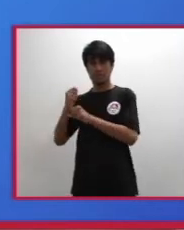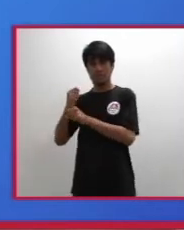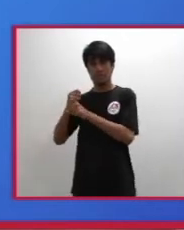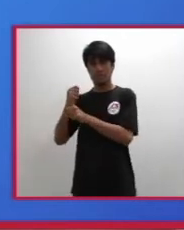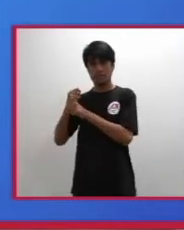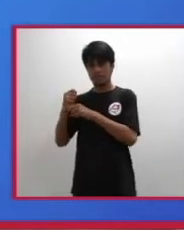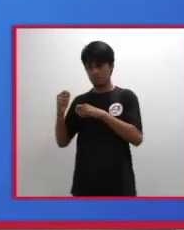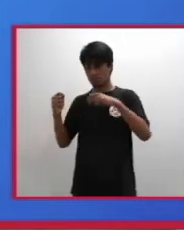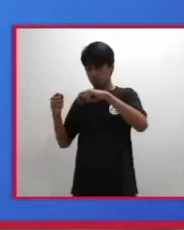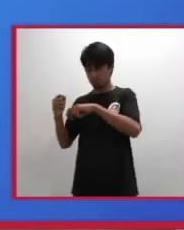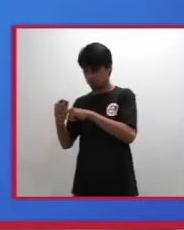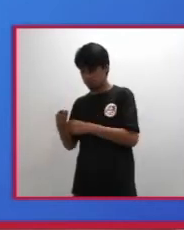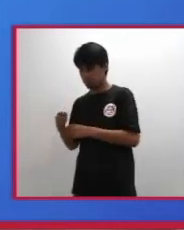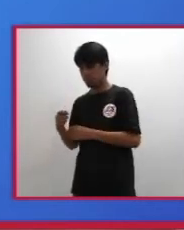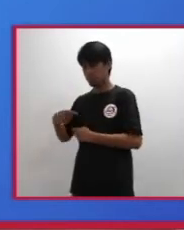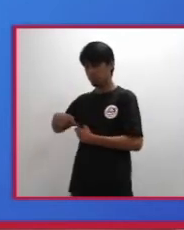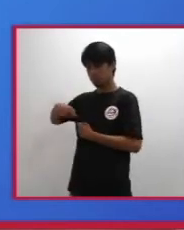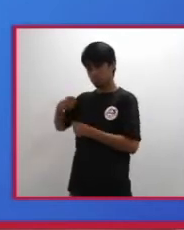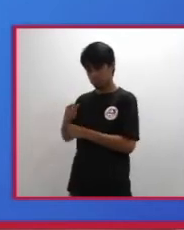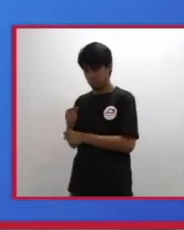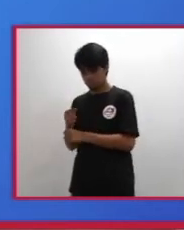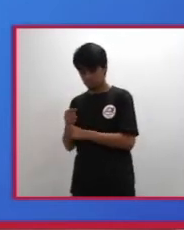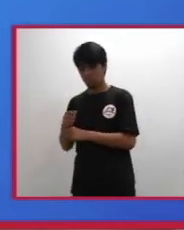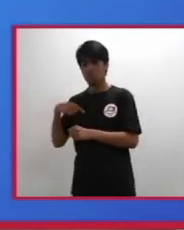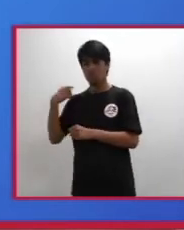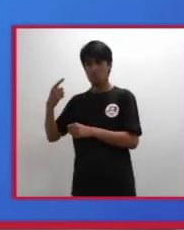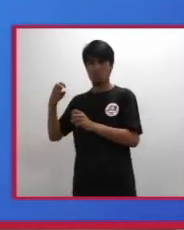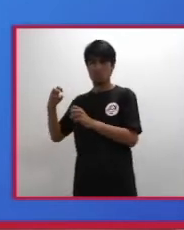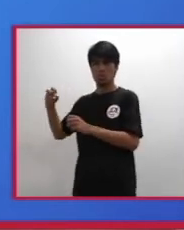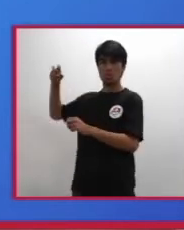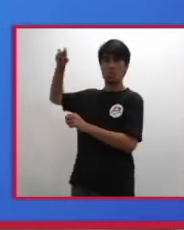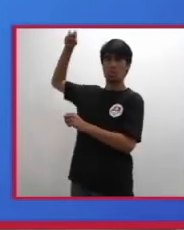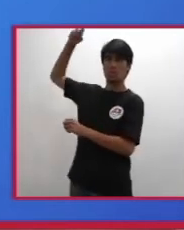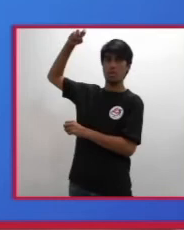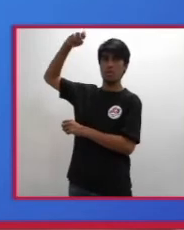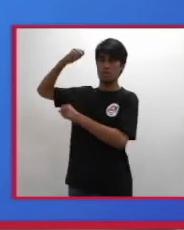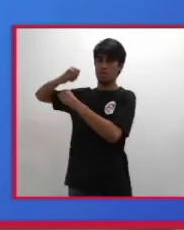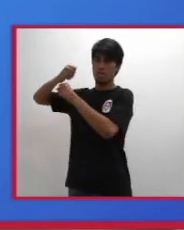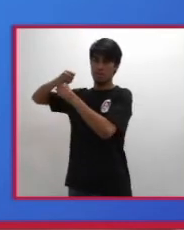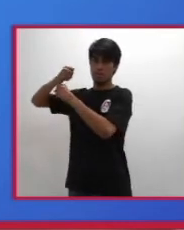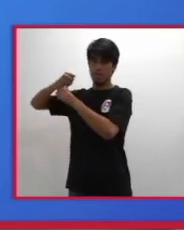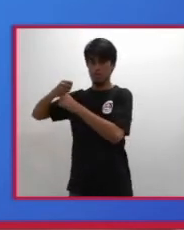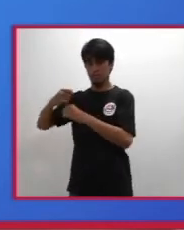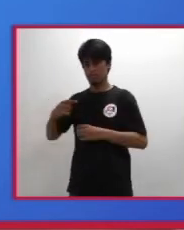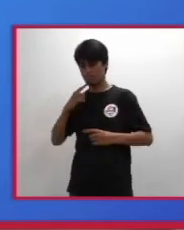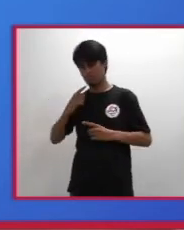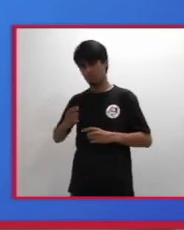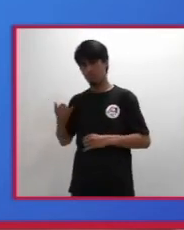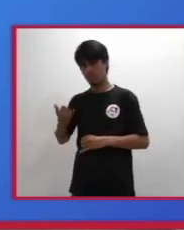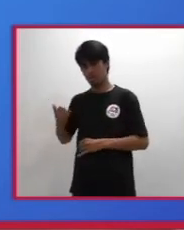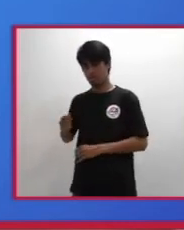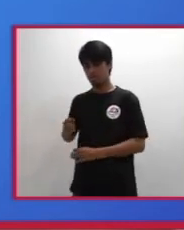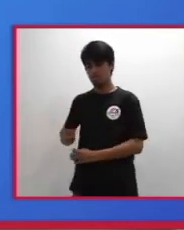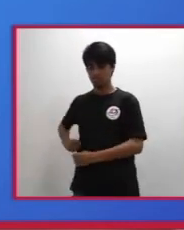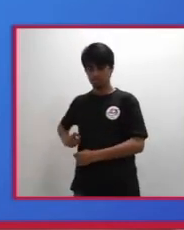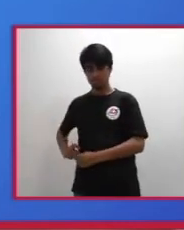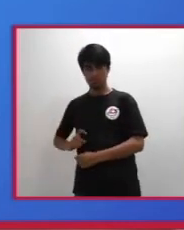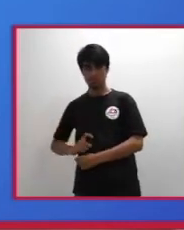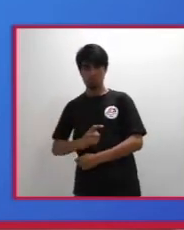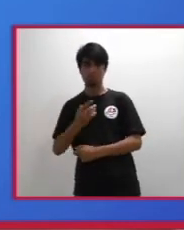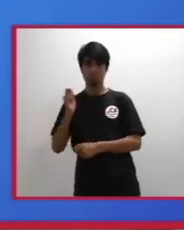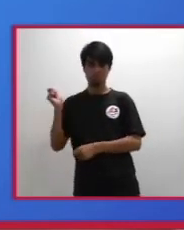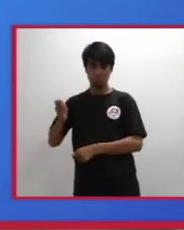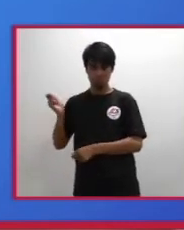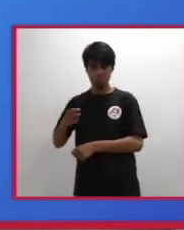más arriba sobre un andamio realizando un trabajo con sus herramientas correspondientes y debajo una persona va